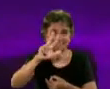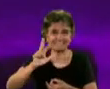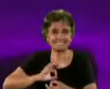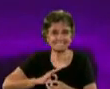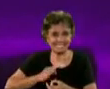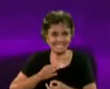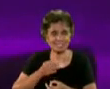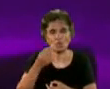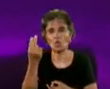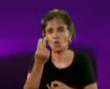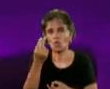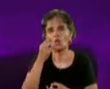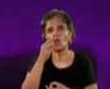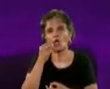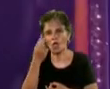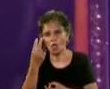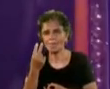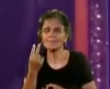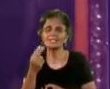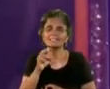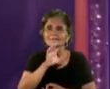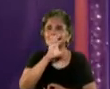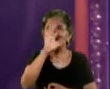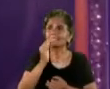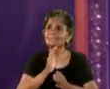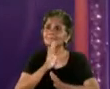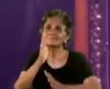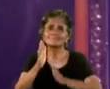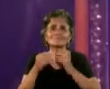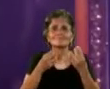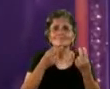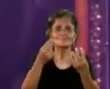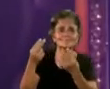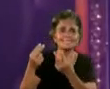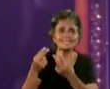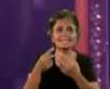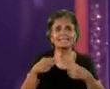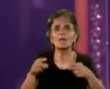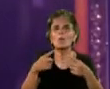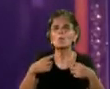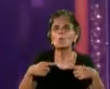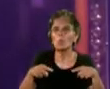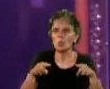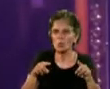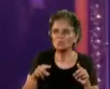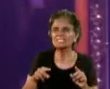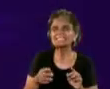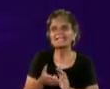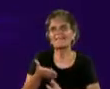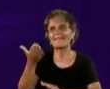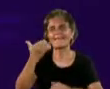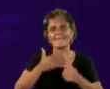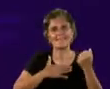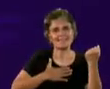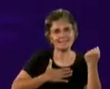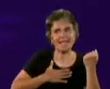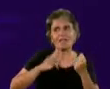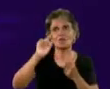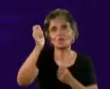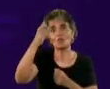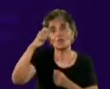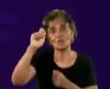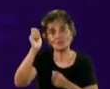dupla Baglietto Vitale recorre el país con un espectáculo musical rescatando clásicos del tango, folclore,